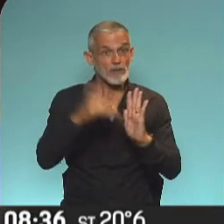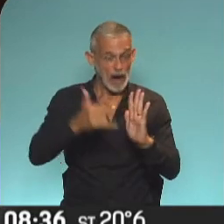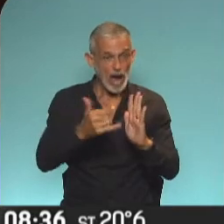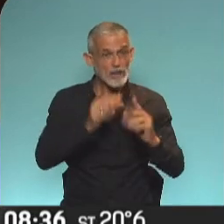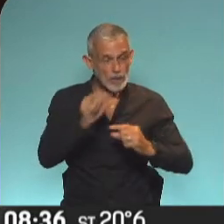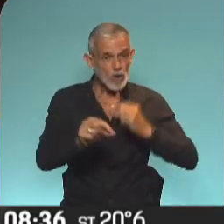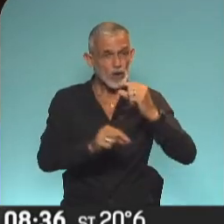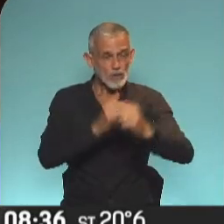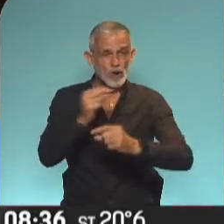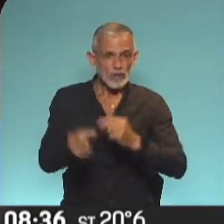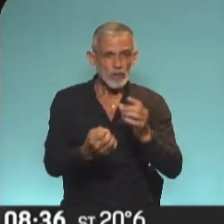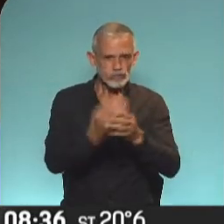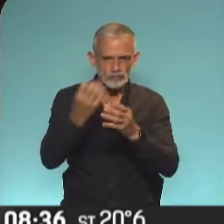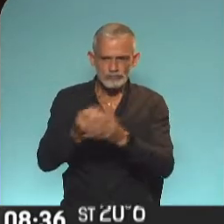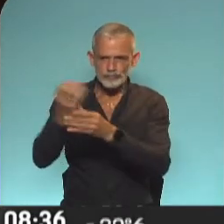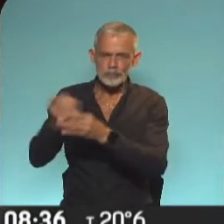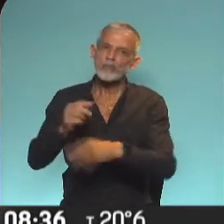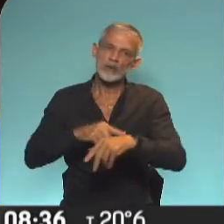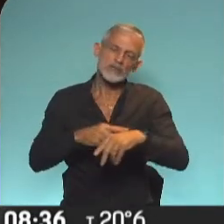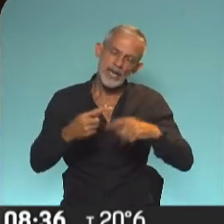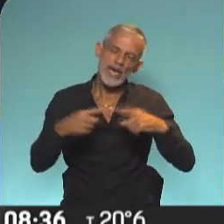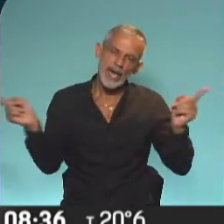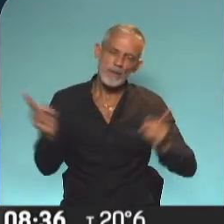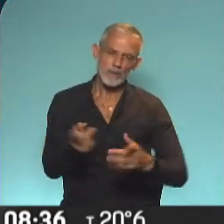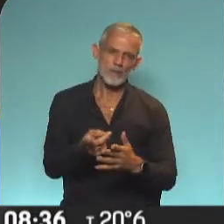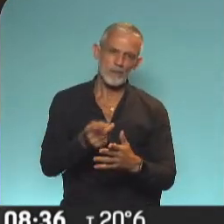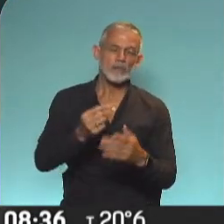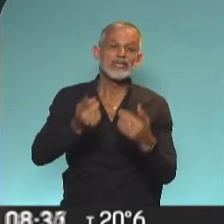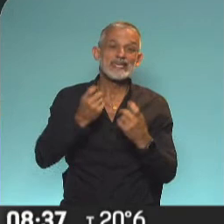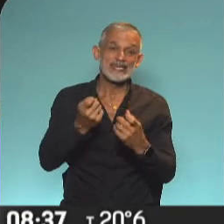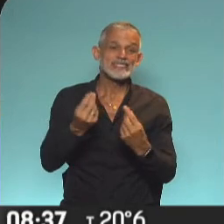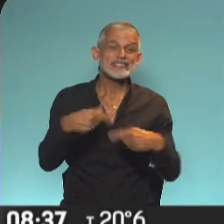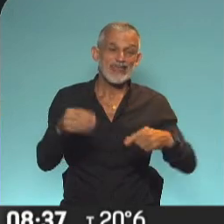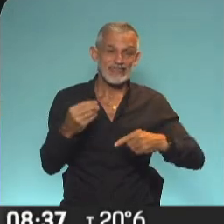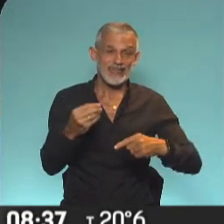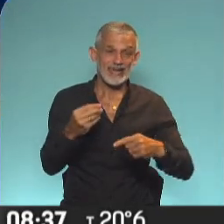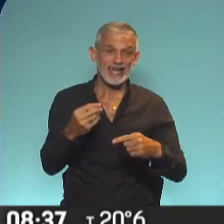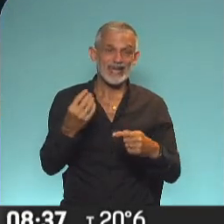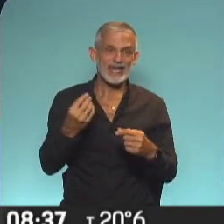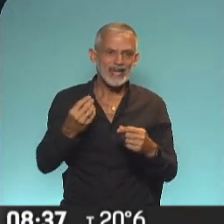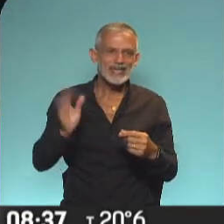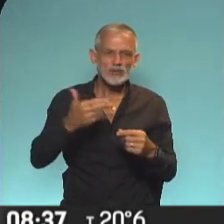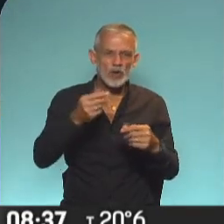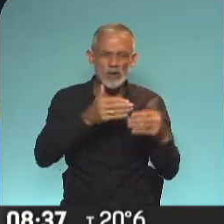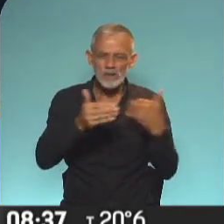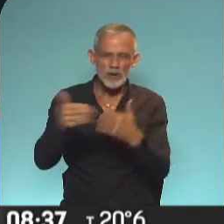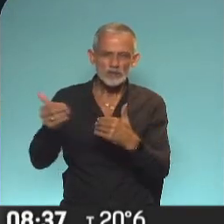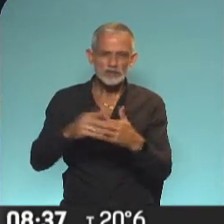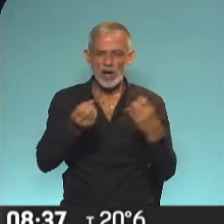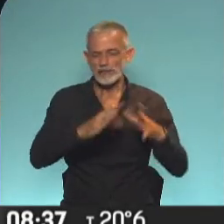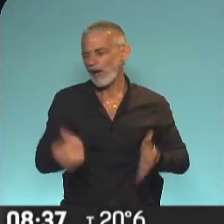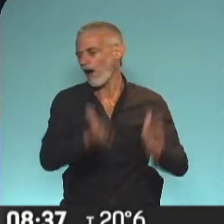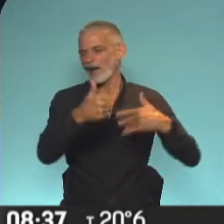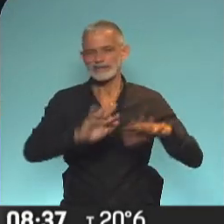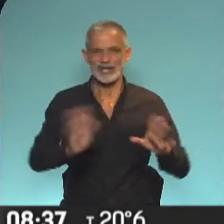construyendo, que son necesarios, que llevan tiempo, pero además que requieren de eso, de estar en todo el proceso, no ser